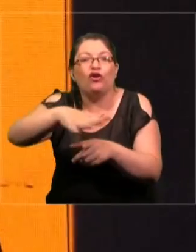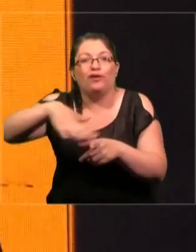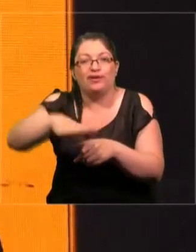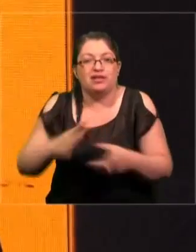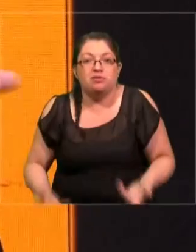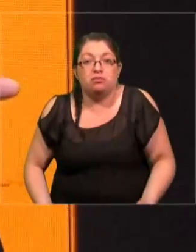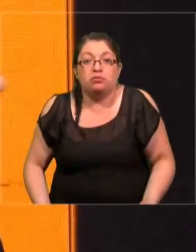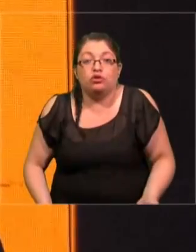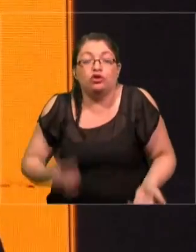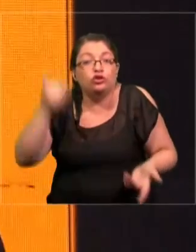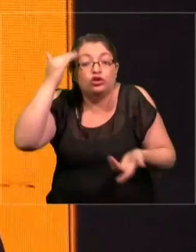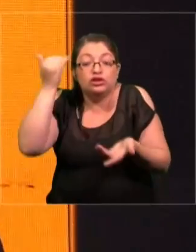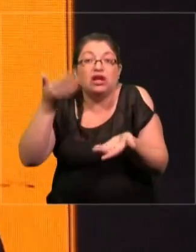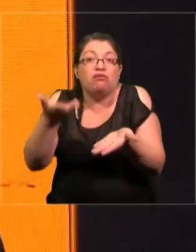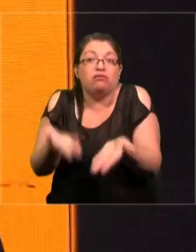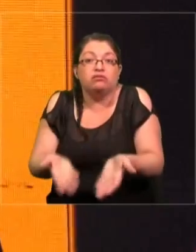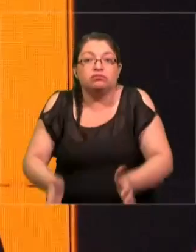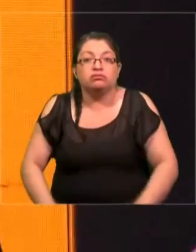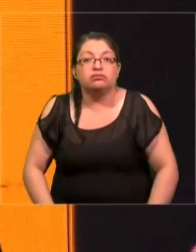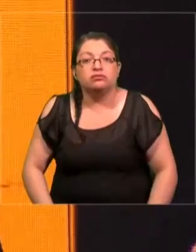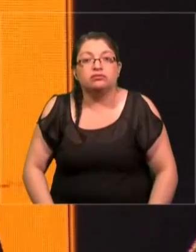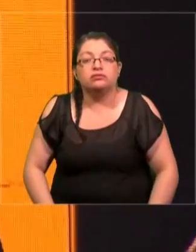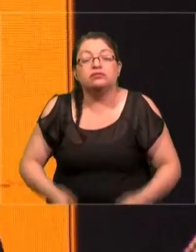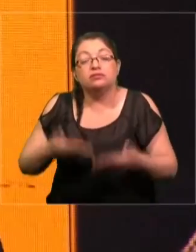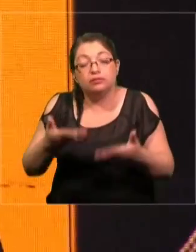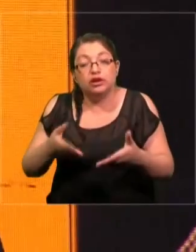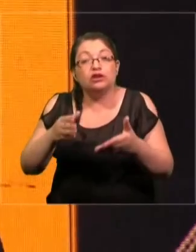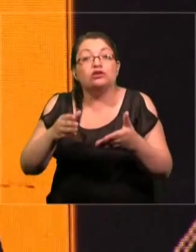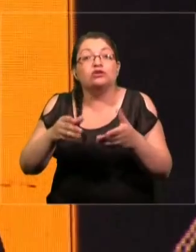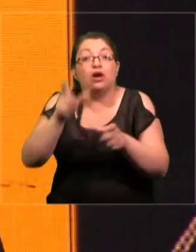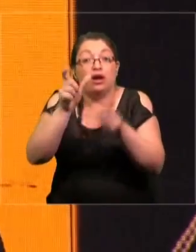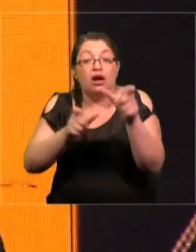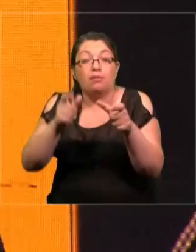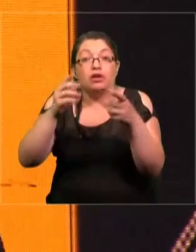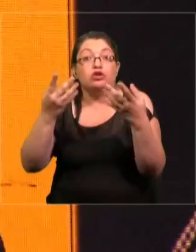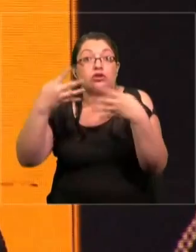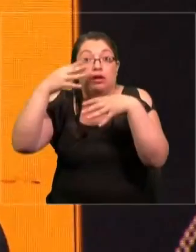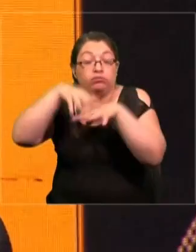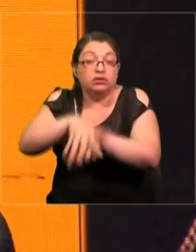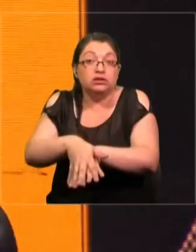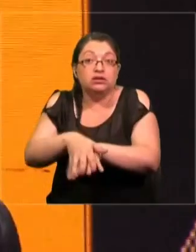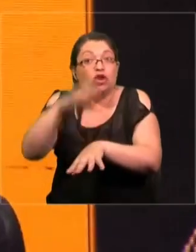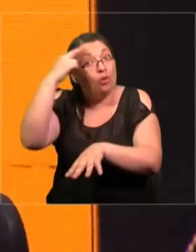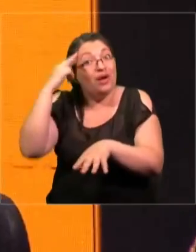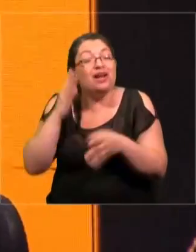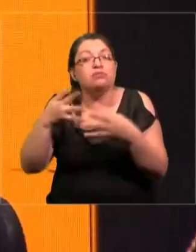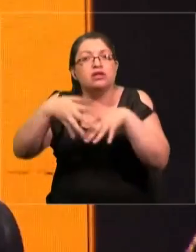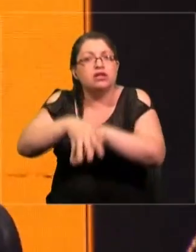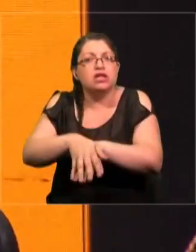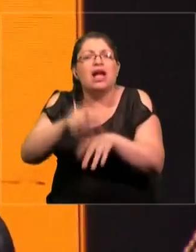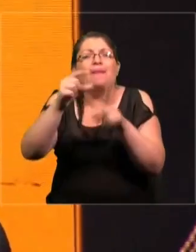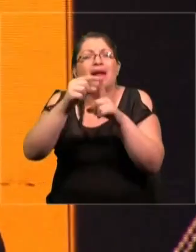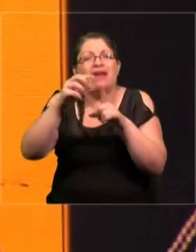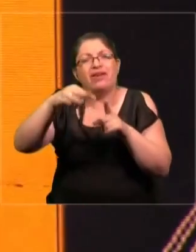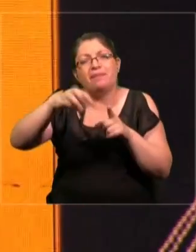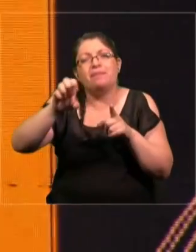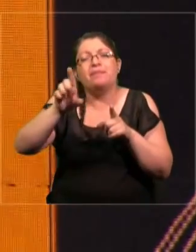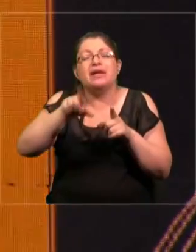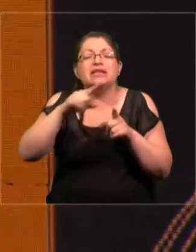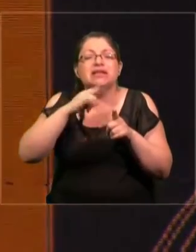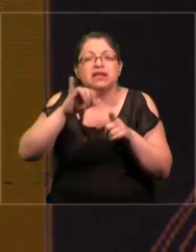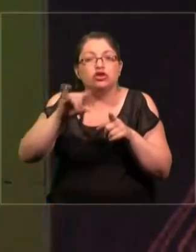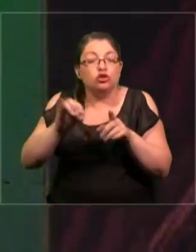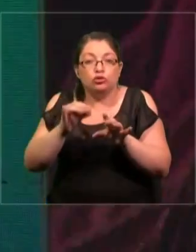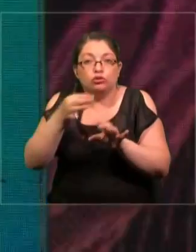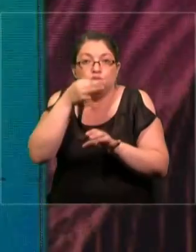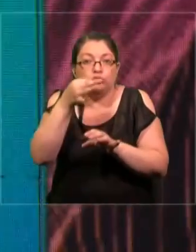No sabemos que está ahí. Por eso el pueblo mestizo nadie lo menciona. La palabra mestizo no se usa.